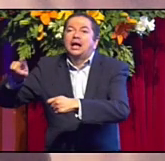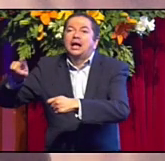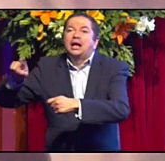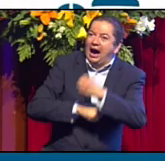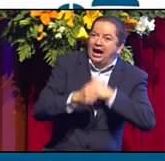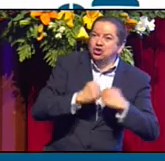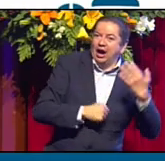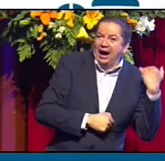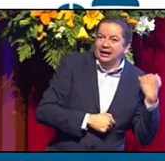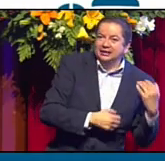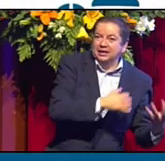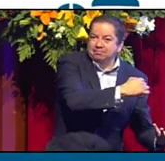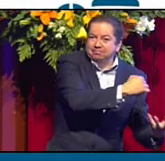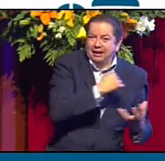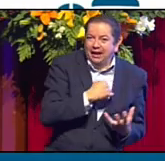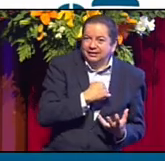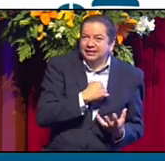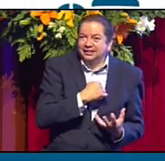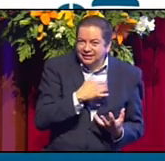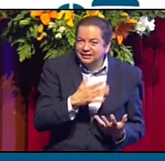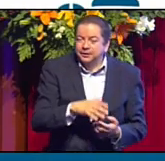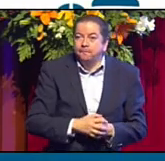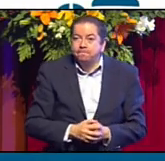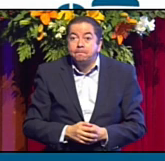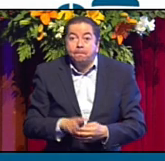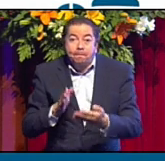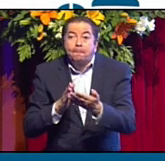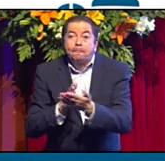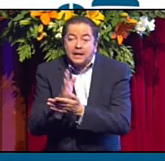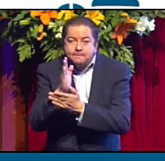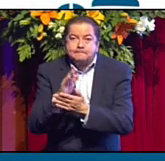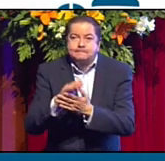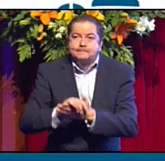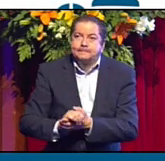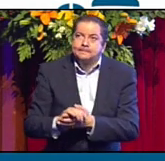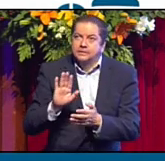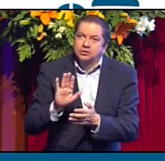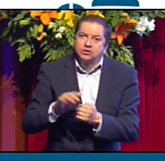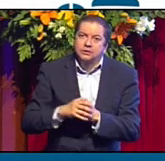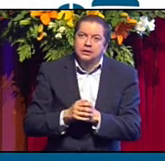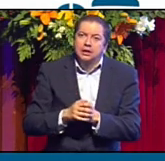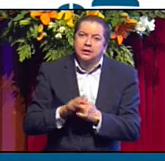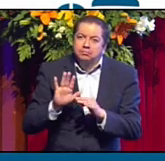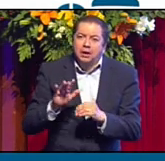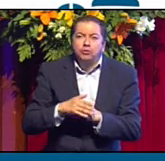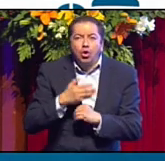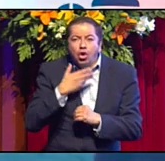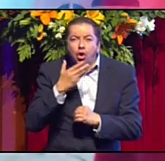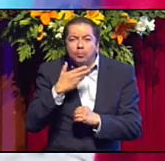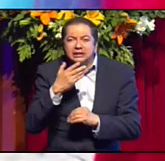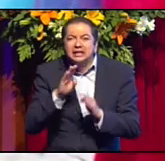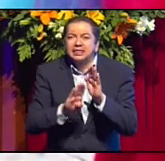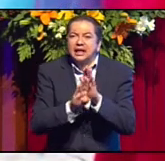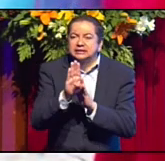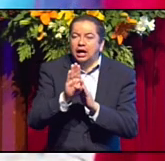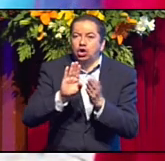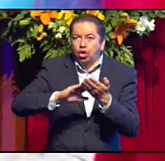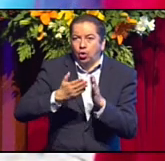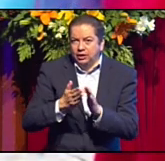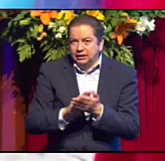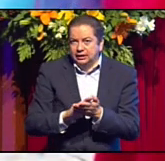anterior. Partiremos por lo mismo con todo lo que les he dicho, hablando un poco más del desarrollo comunitario y social.